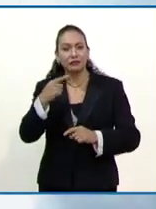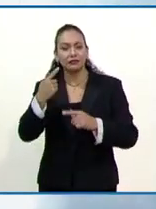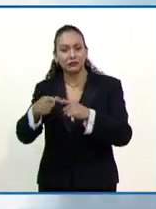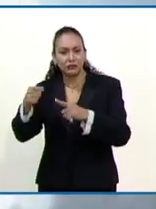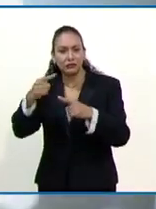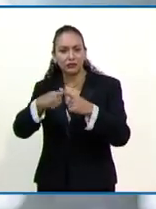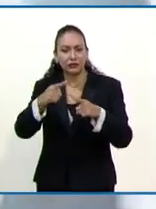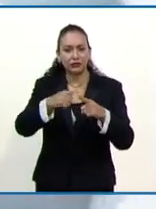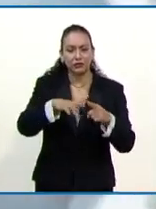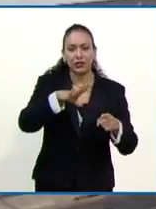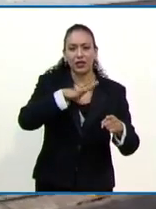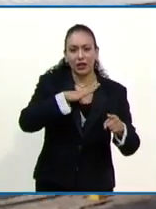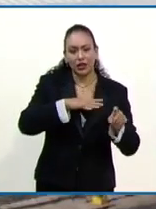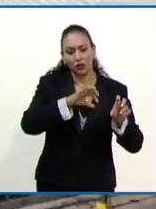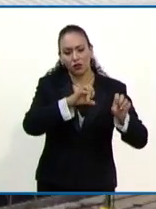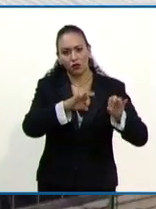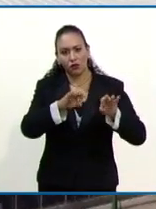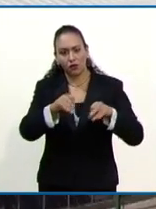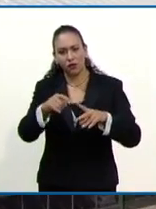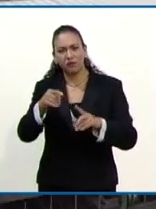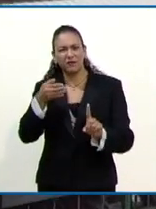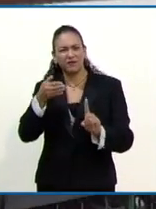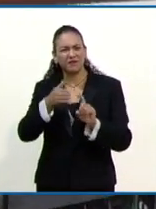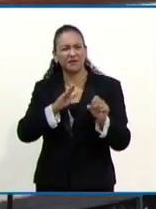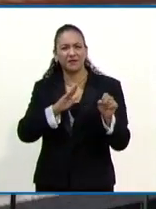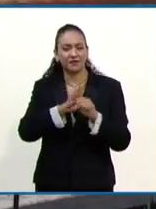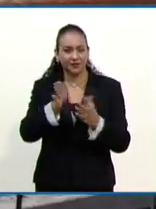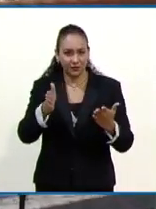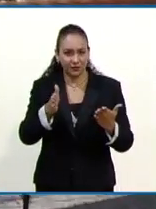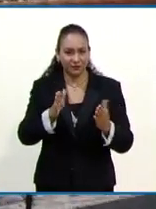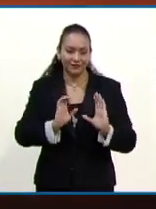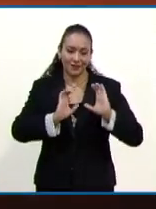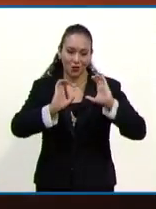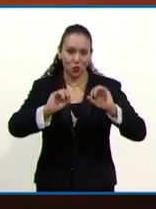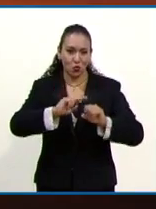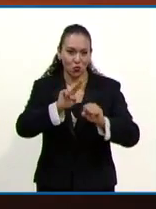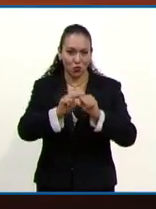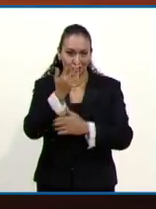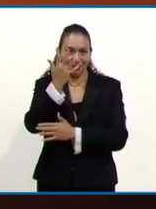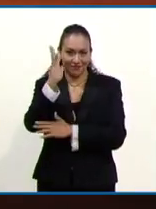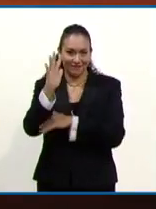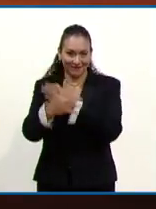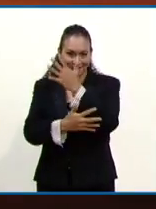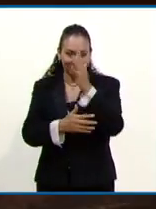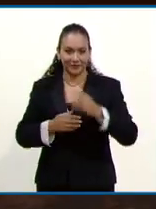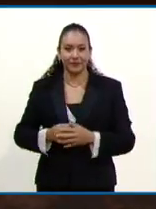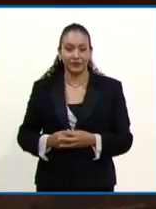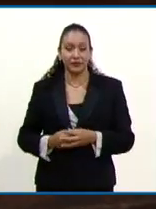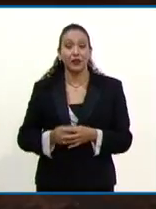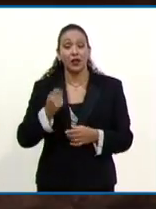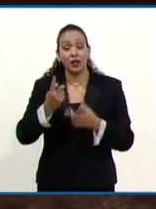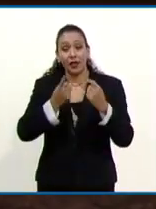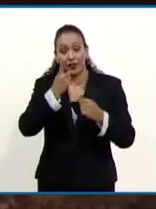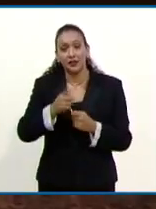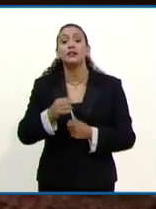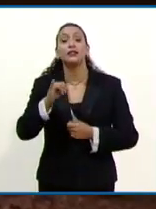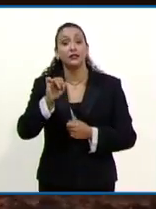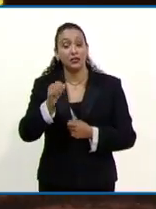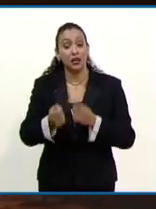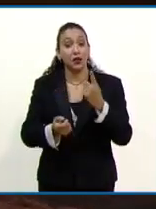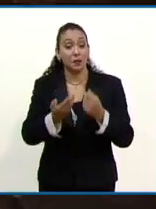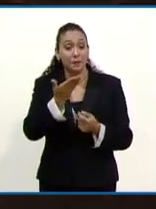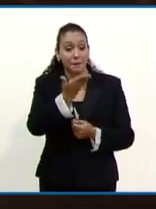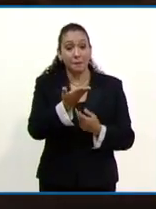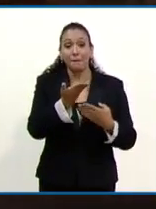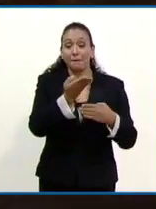en más de 65 jurisdicciones relacionados con el medio ambiente. Algunos de estos señalan a entidades financieras que